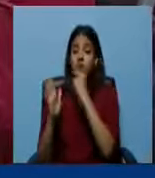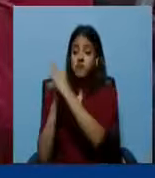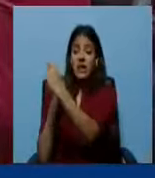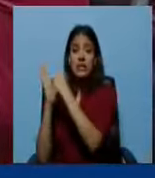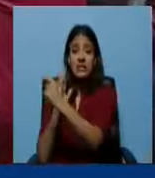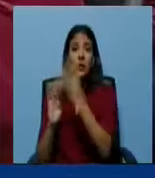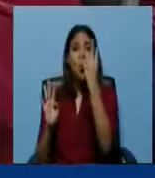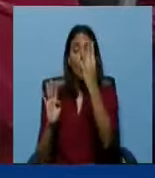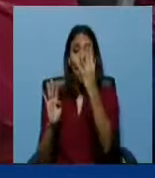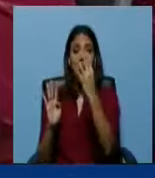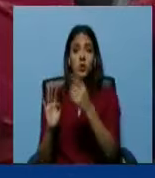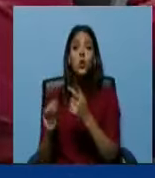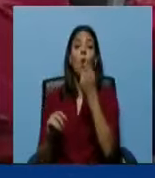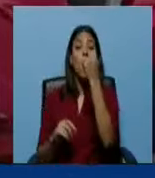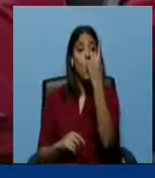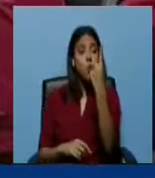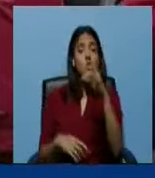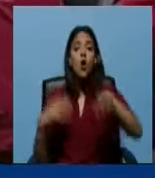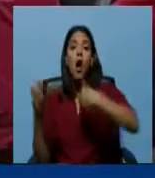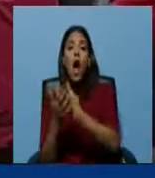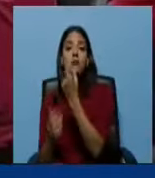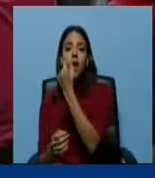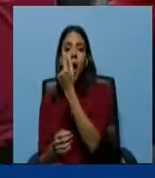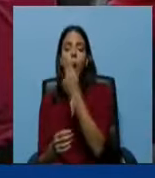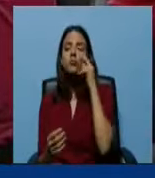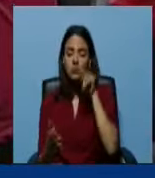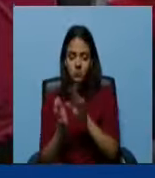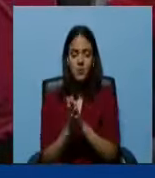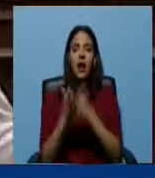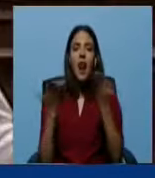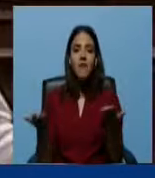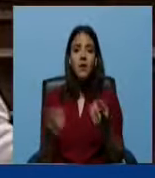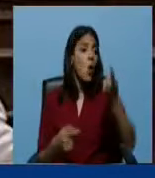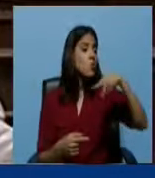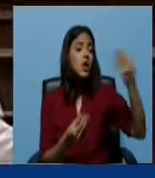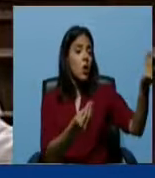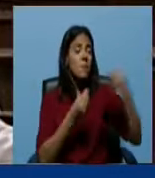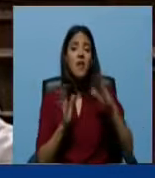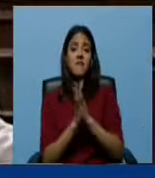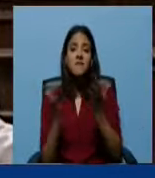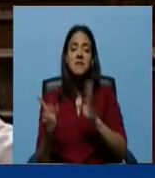4, del 1 al 11. No me trajeron la Biblia mía.